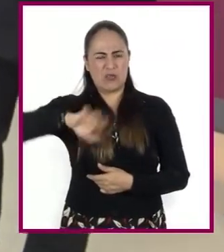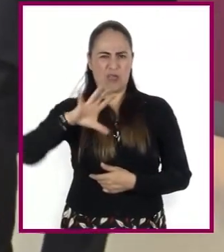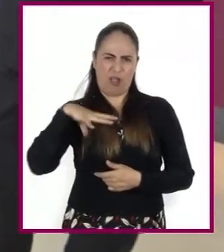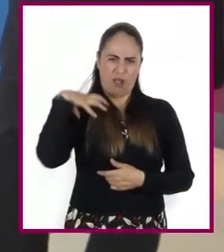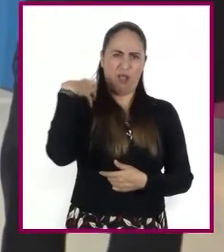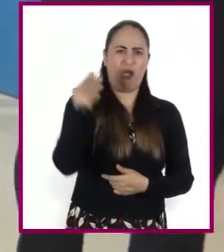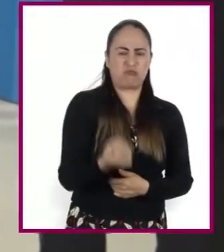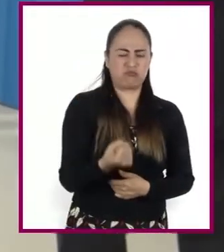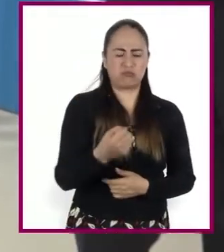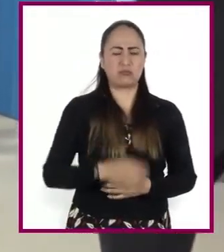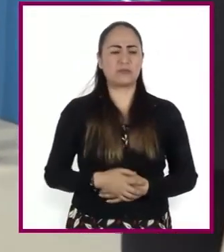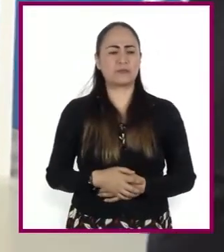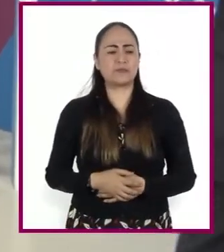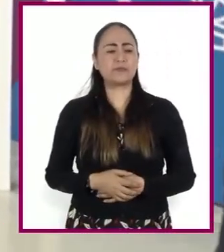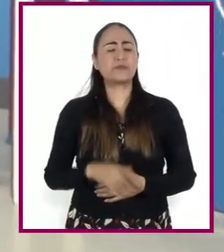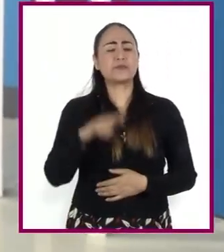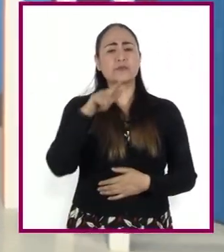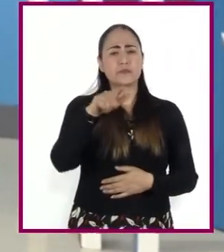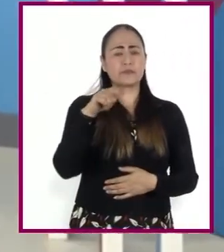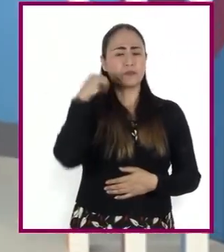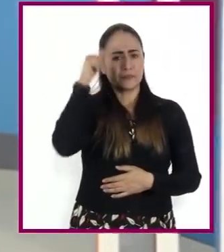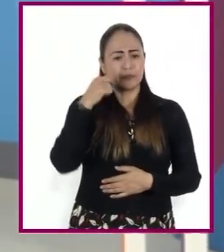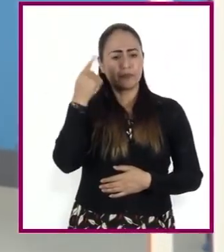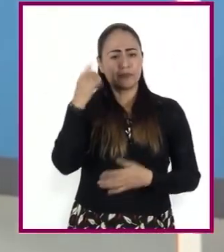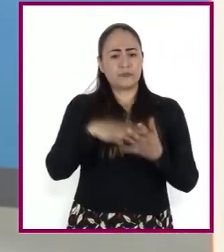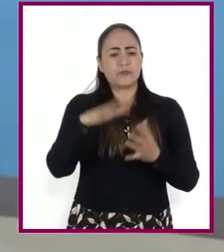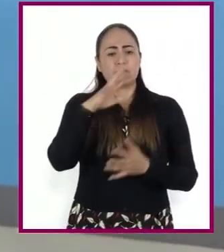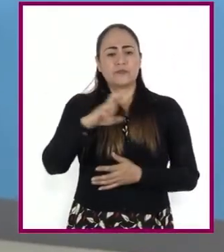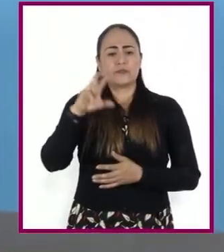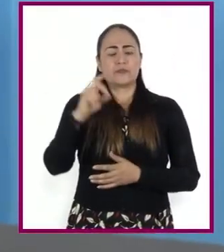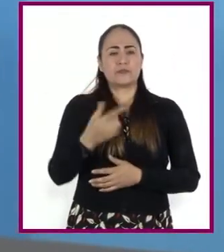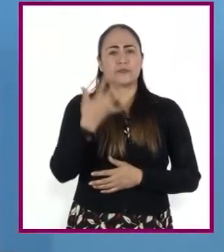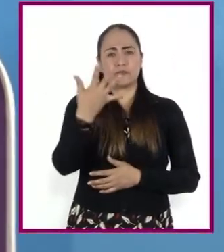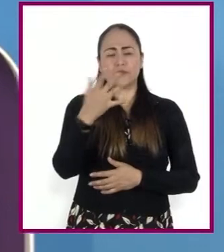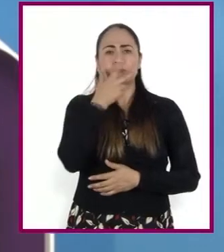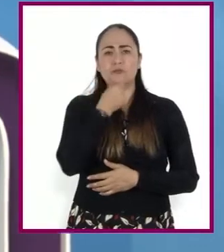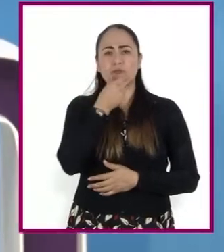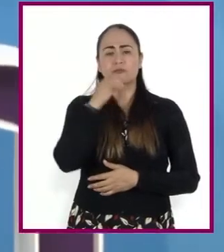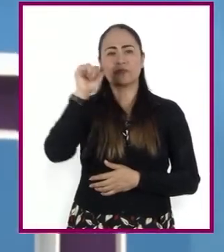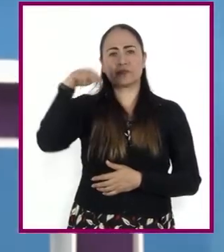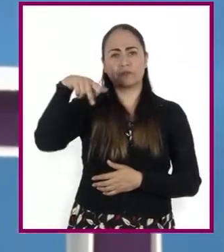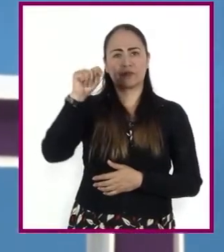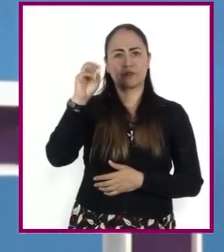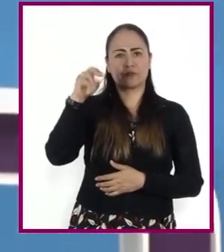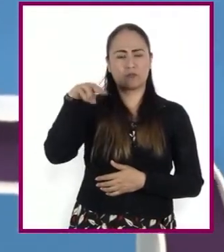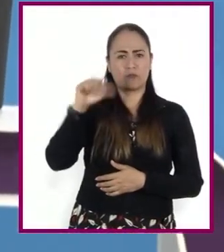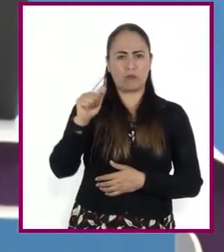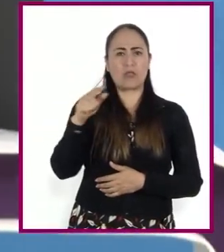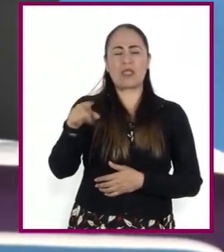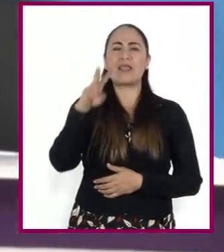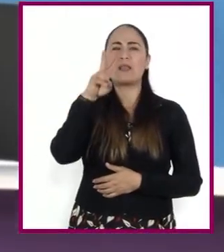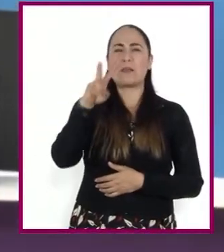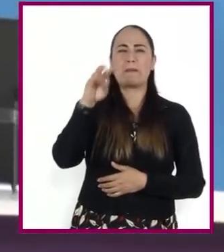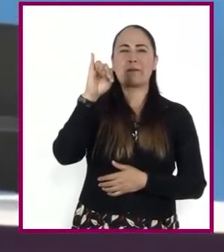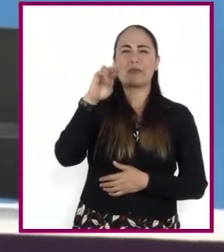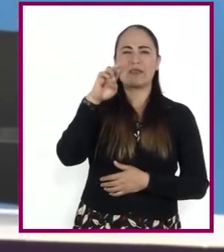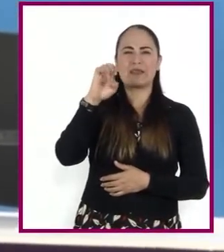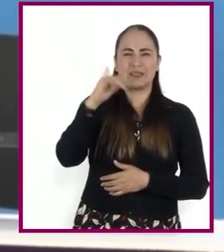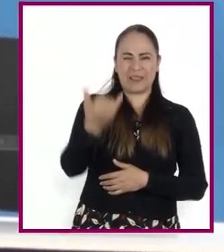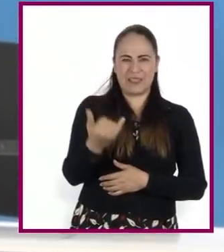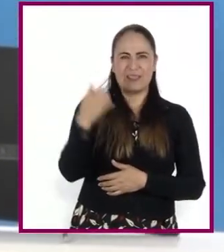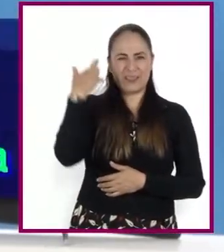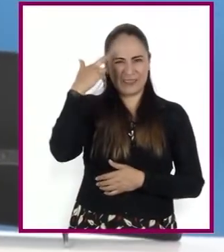corregimientos, donde apareció la figura del corregidor. Estos tenían la función de gobernar y recaudar tributos para el